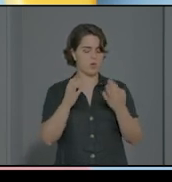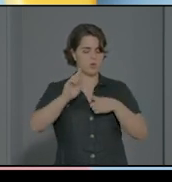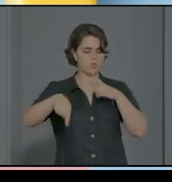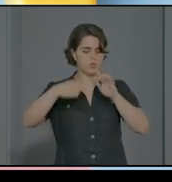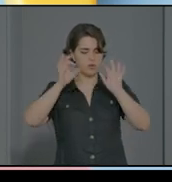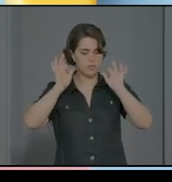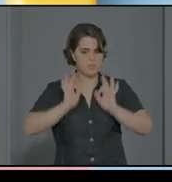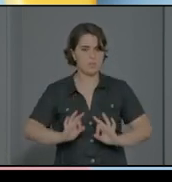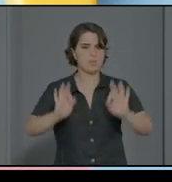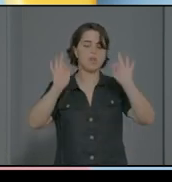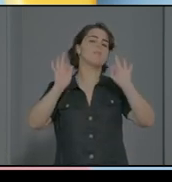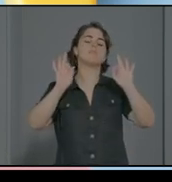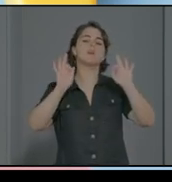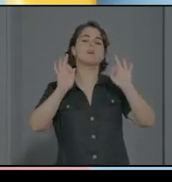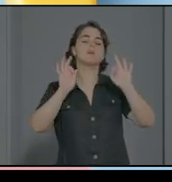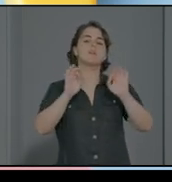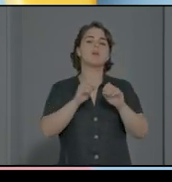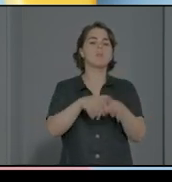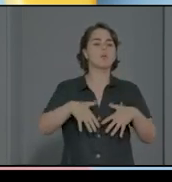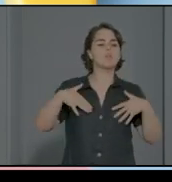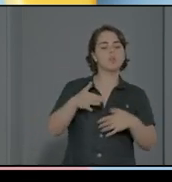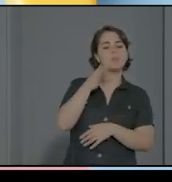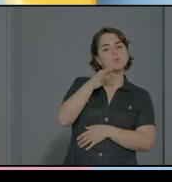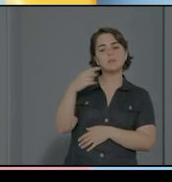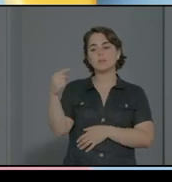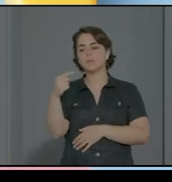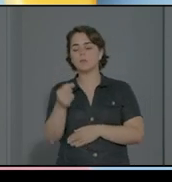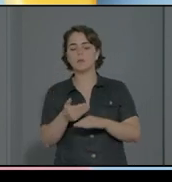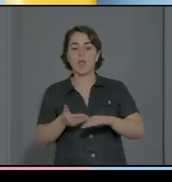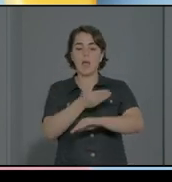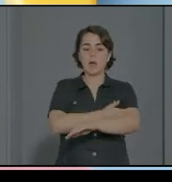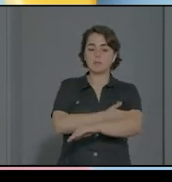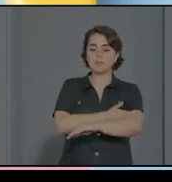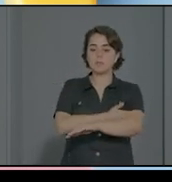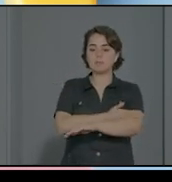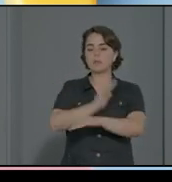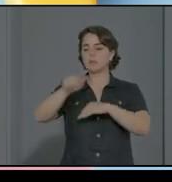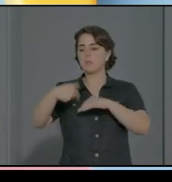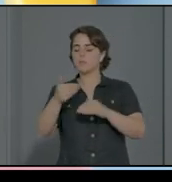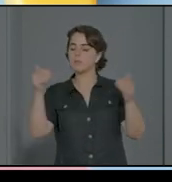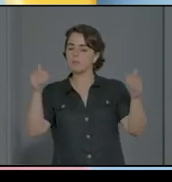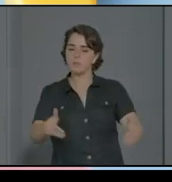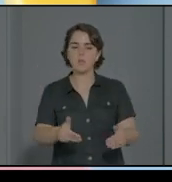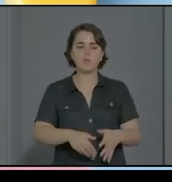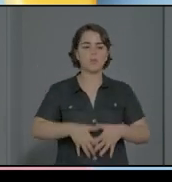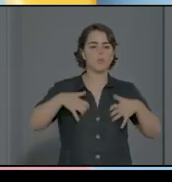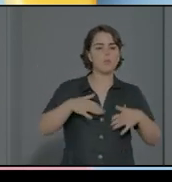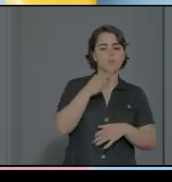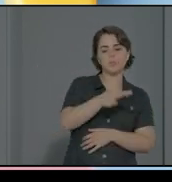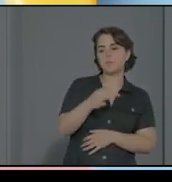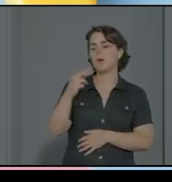emociones positivas y negativas antes y después de la intervención. Y esta era la intervención de una